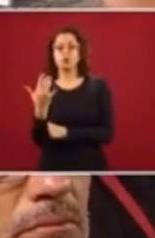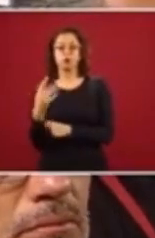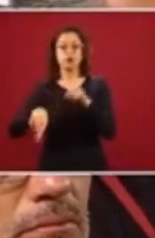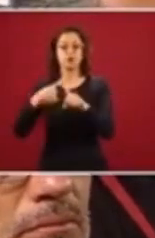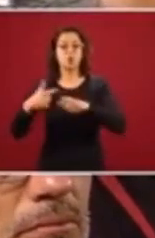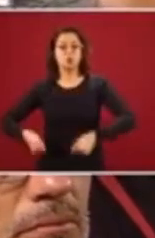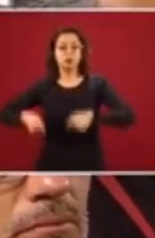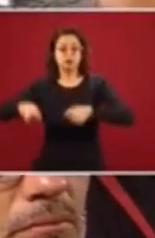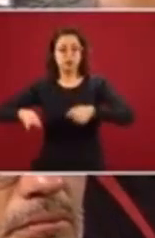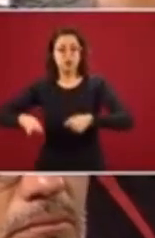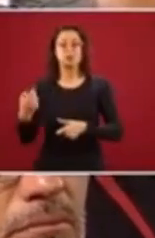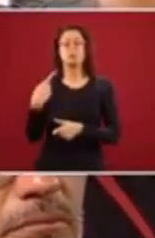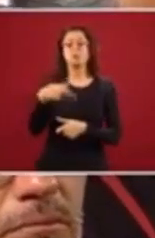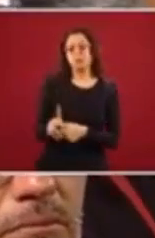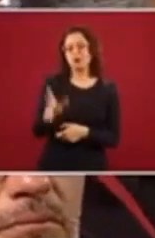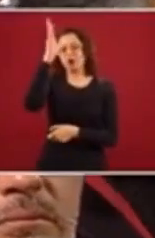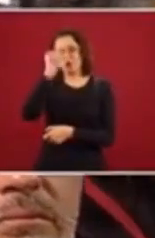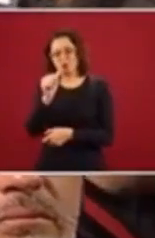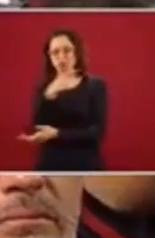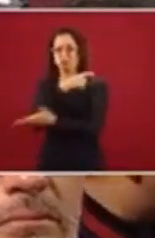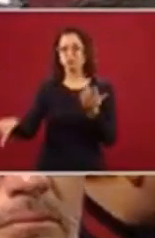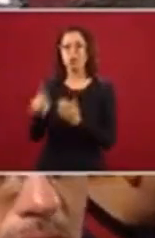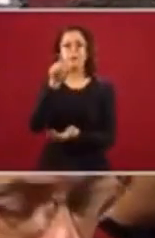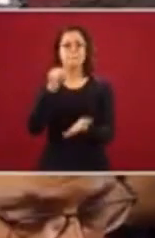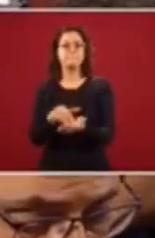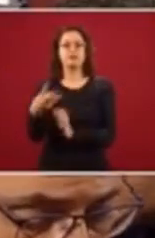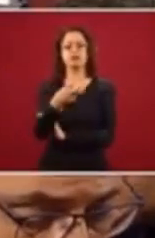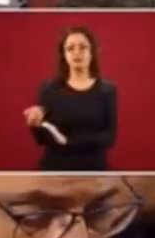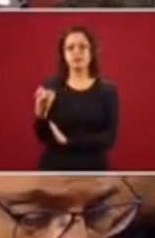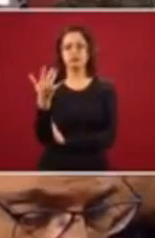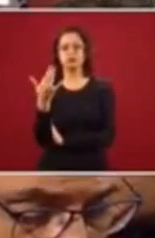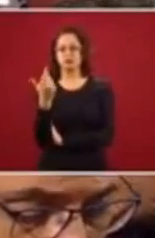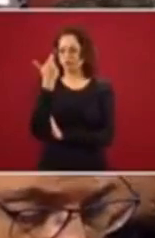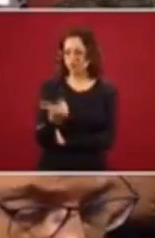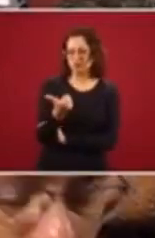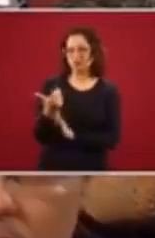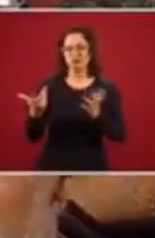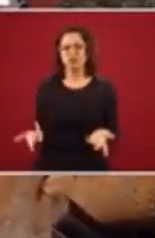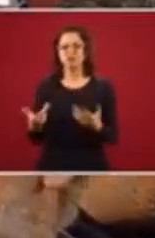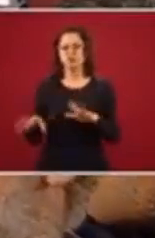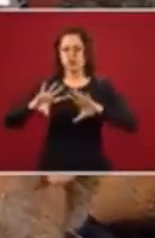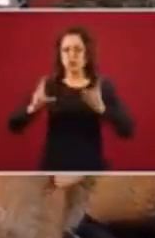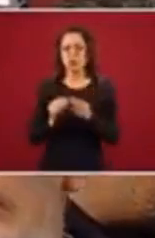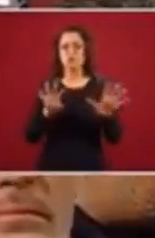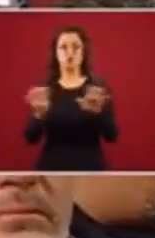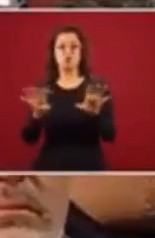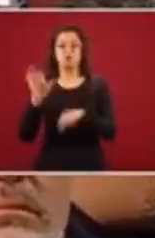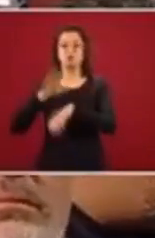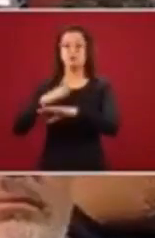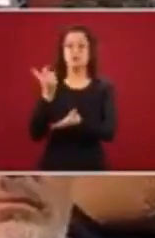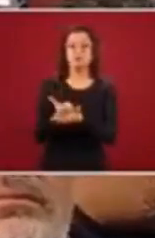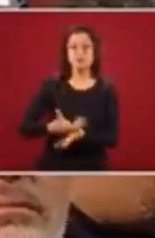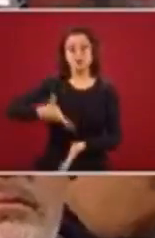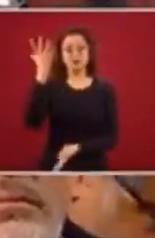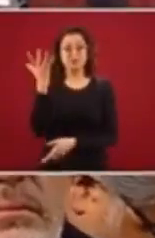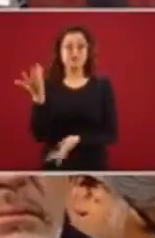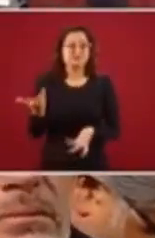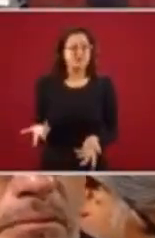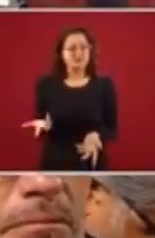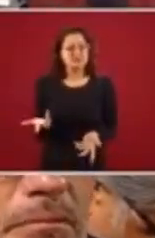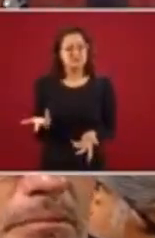pesos por saco. Sin embargo, se combinó un precio de 1,350 pesos por unidad. Son 900 pesos por encima de su valor real,